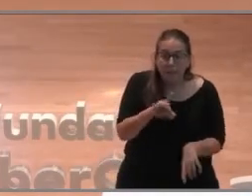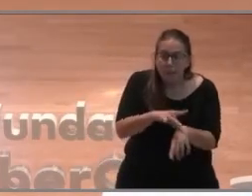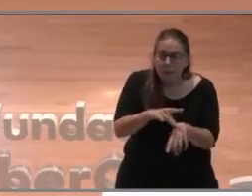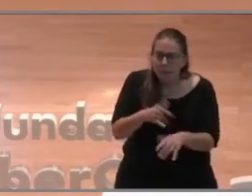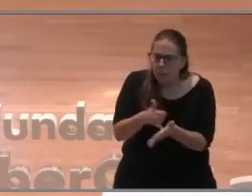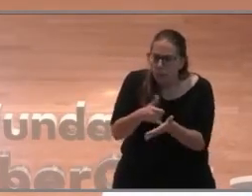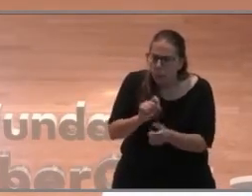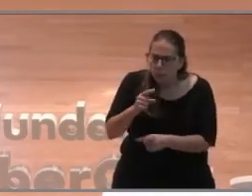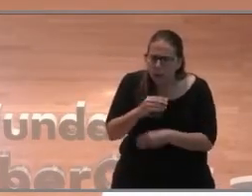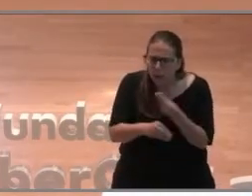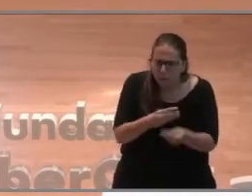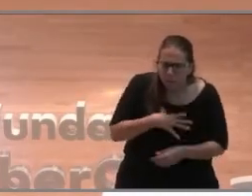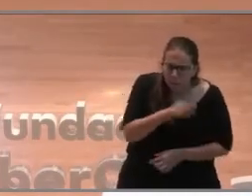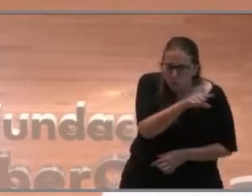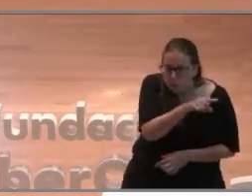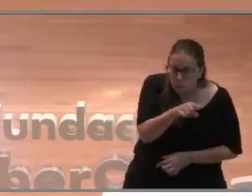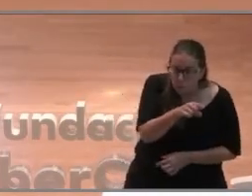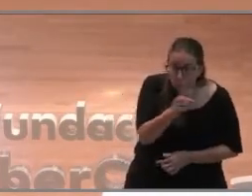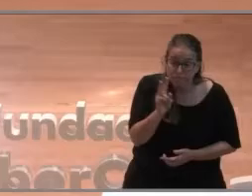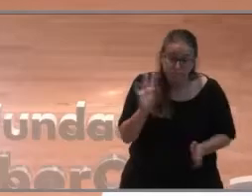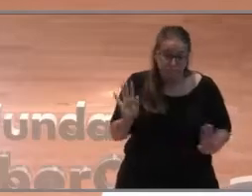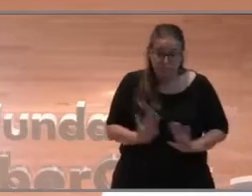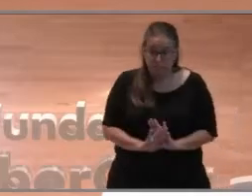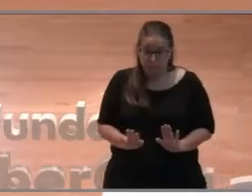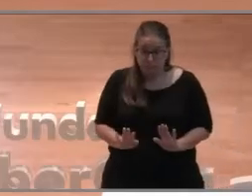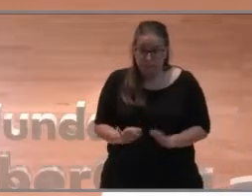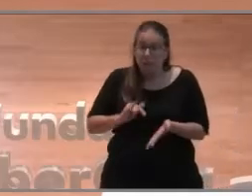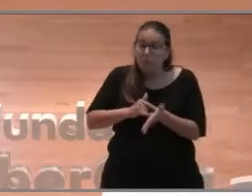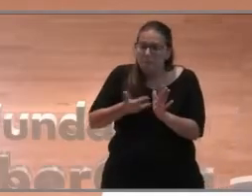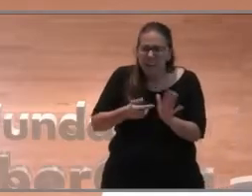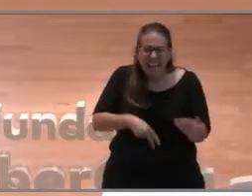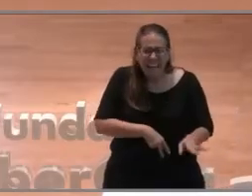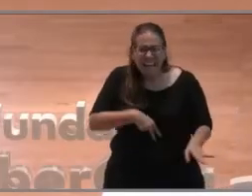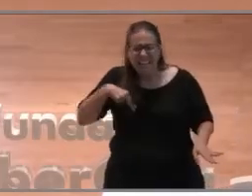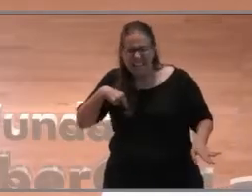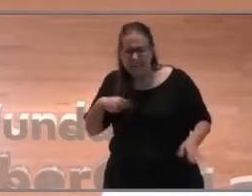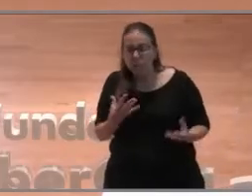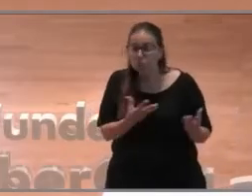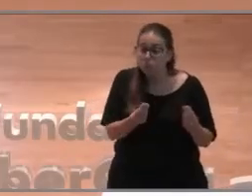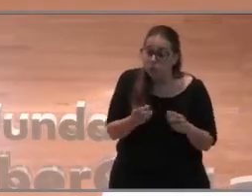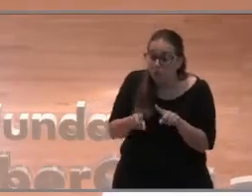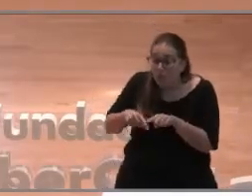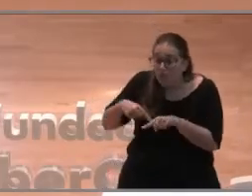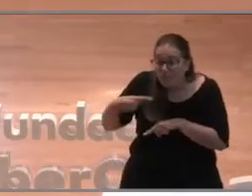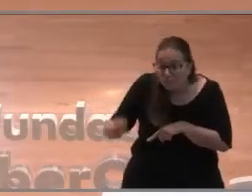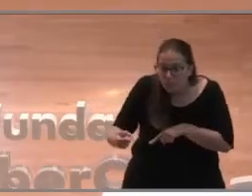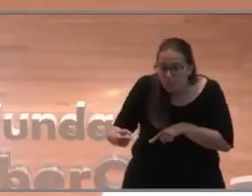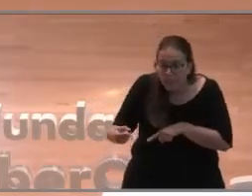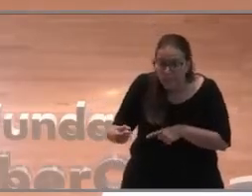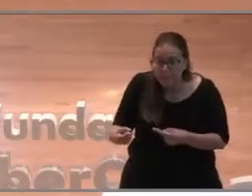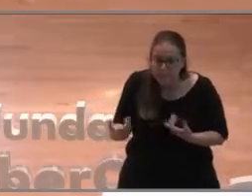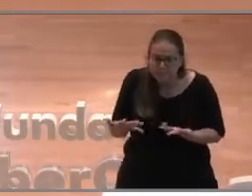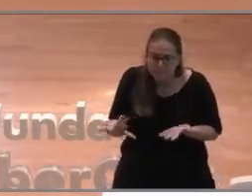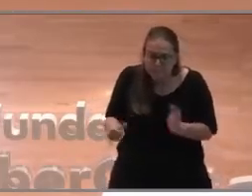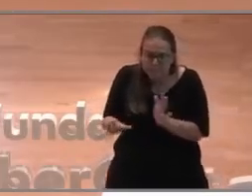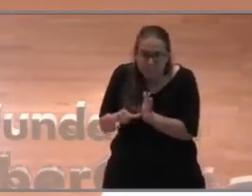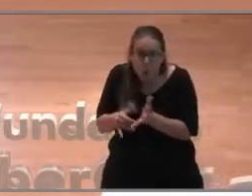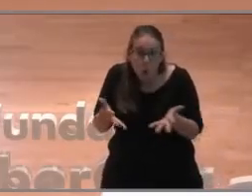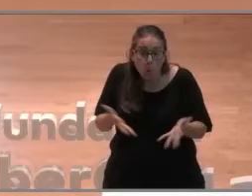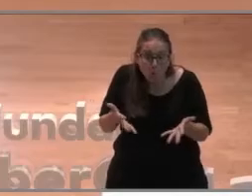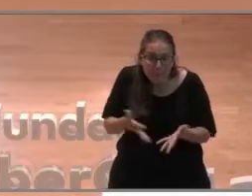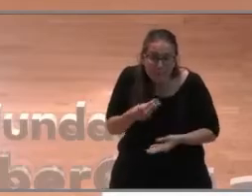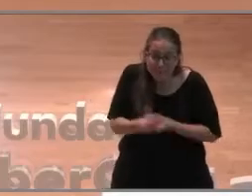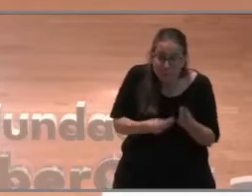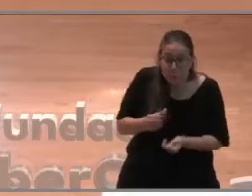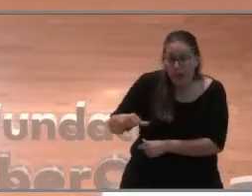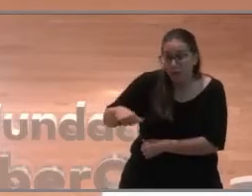más vulnerables, una especial atención. Entonces, es verdad que los planes son muy genéricos y que luego nos toca actuar a pie de obra, bien sea en urgencias, bien sea en